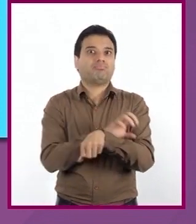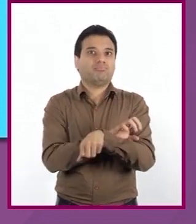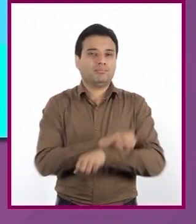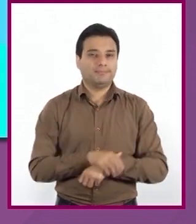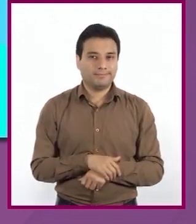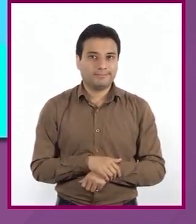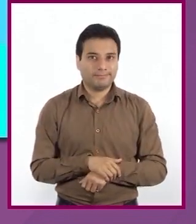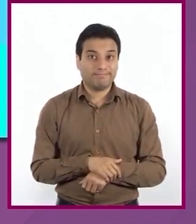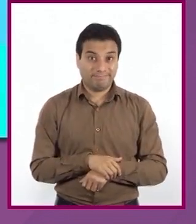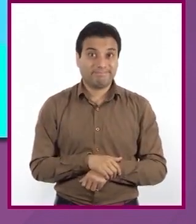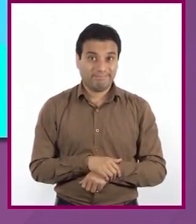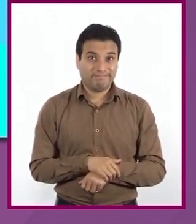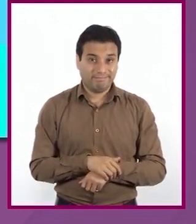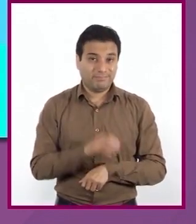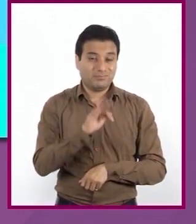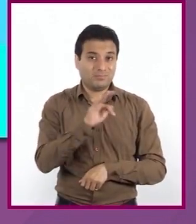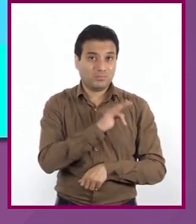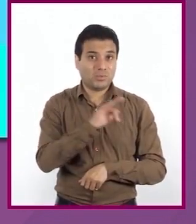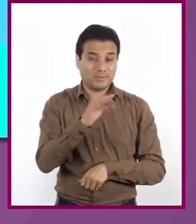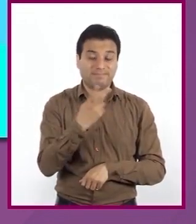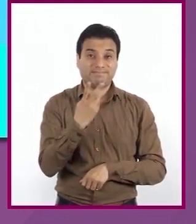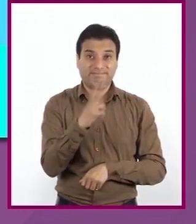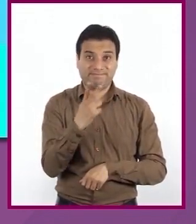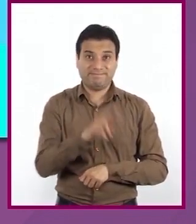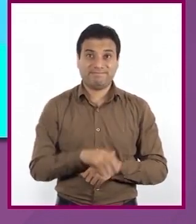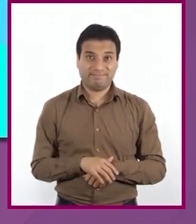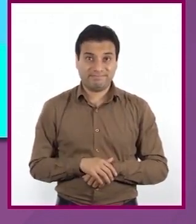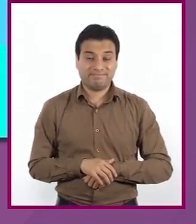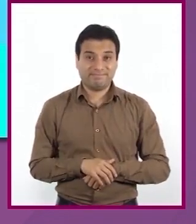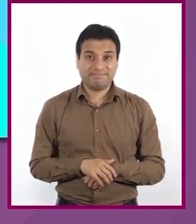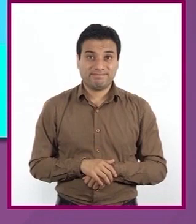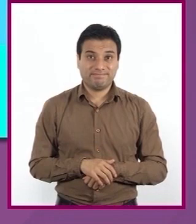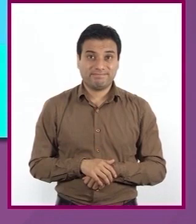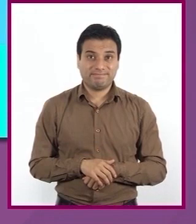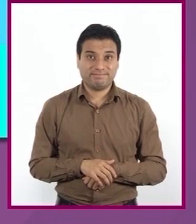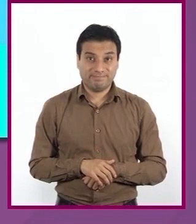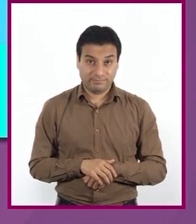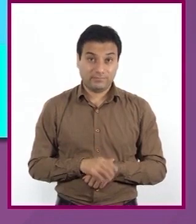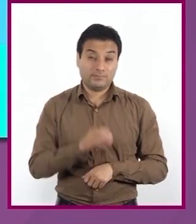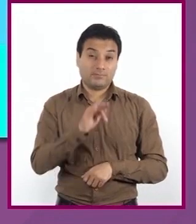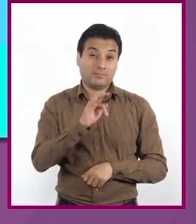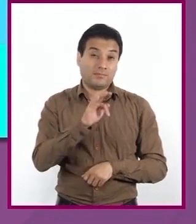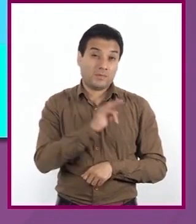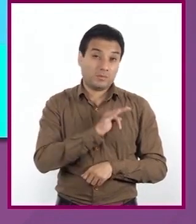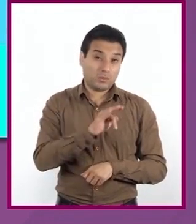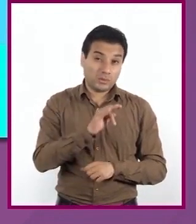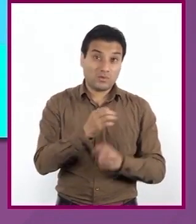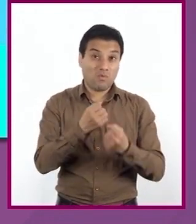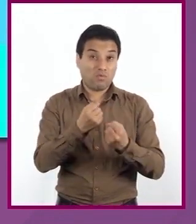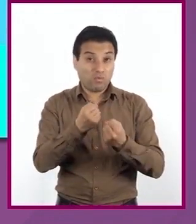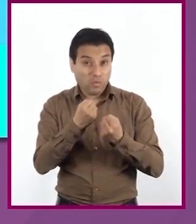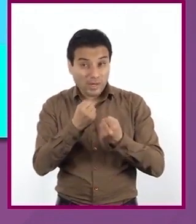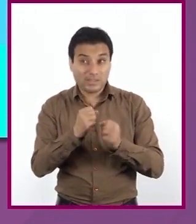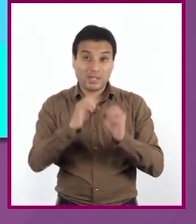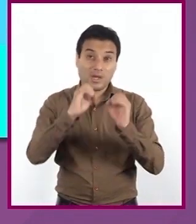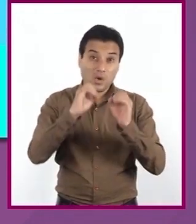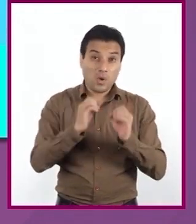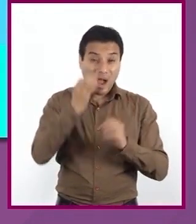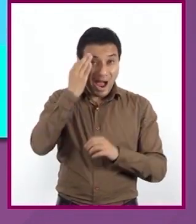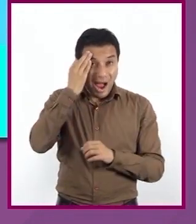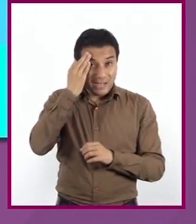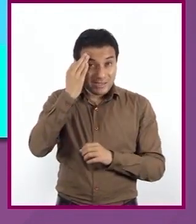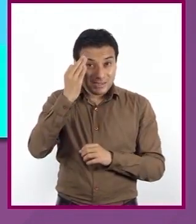decir, el paso de la corriente por el cuerpo humano y que dependiendo de su intensidad, duración y trayectoria, puede llegar a ser muy